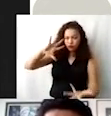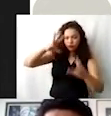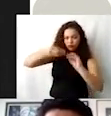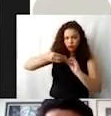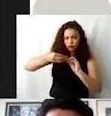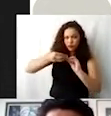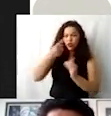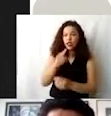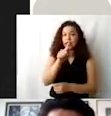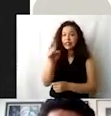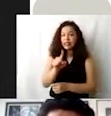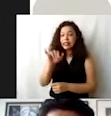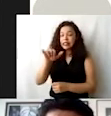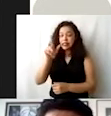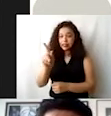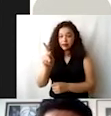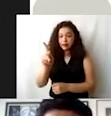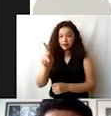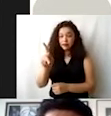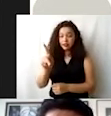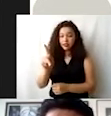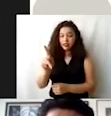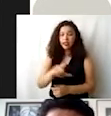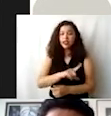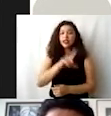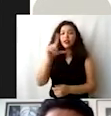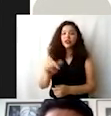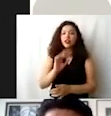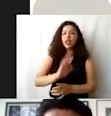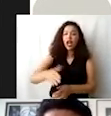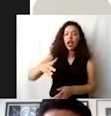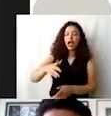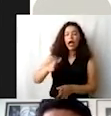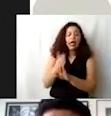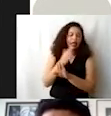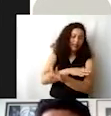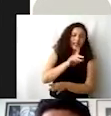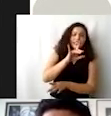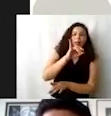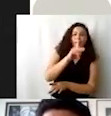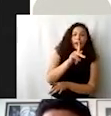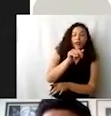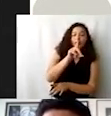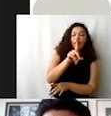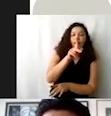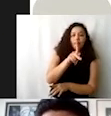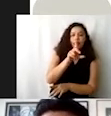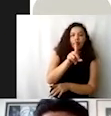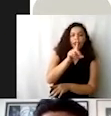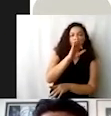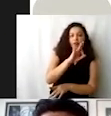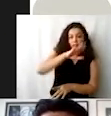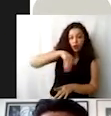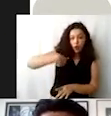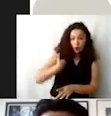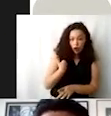archivo en zip y bueno, antes de eso que lo guarden en PDF, lo comprimen en zip y ya lo pueden mandar, ¿no? Ya se